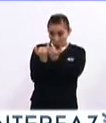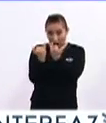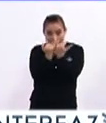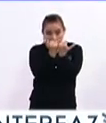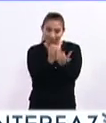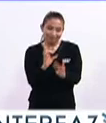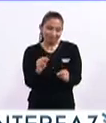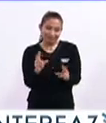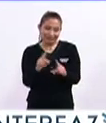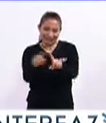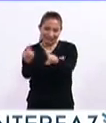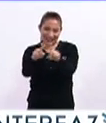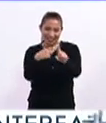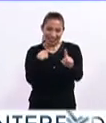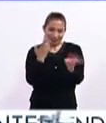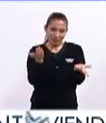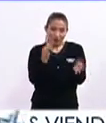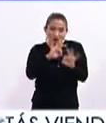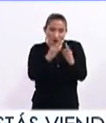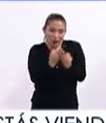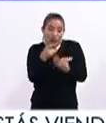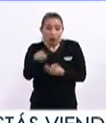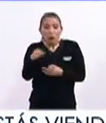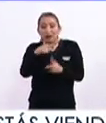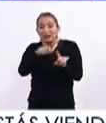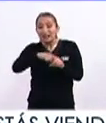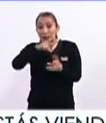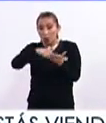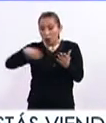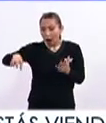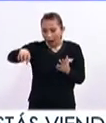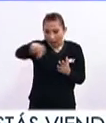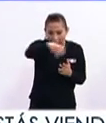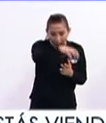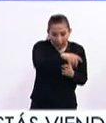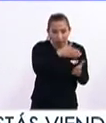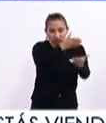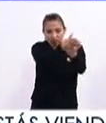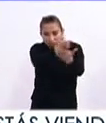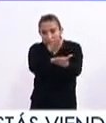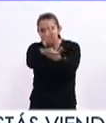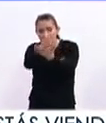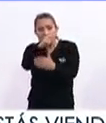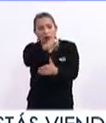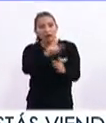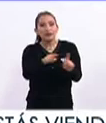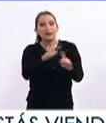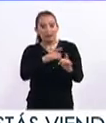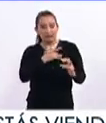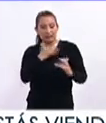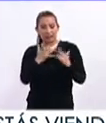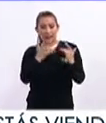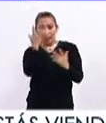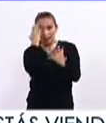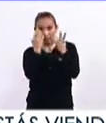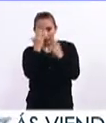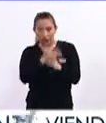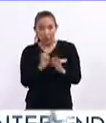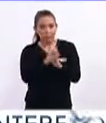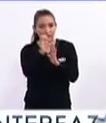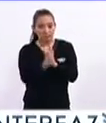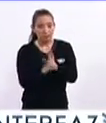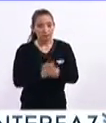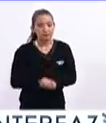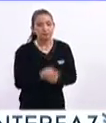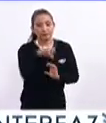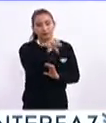misma forma. Entonces, aquí en las varias estaciones tenemos los varios sentidos de aprendizaje. Por